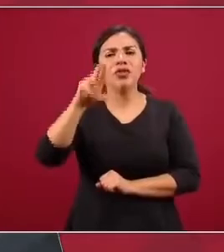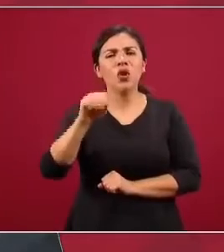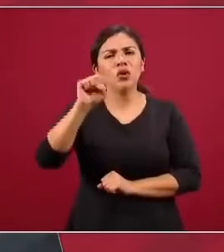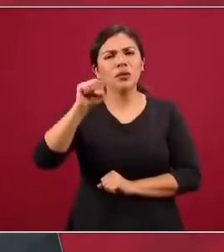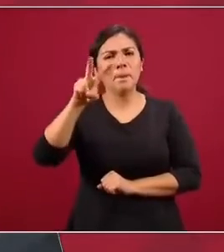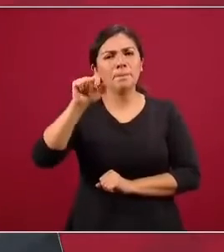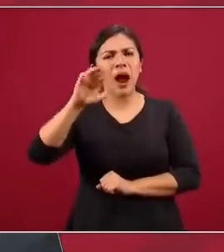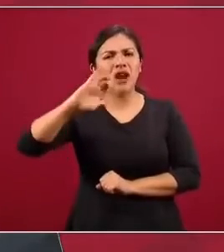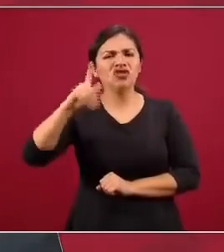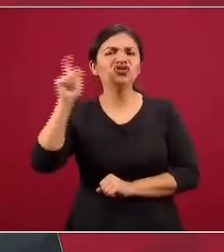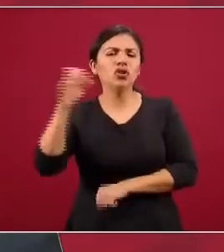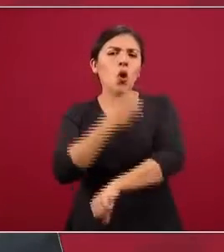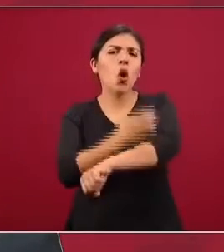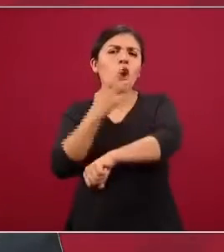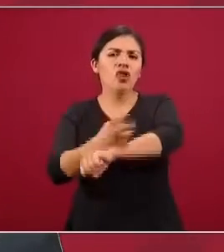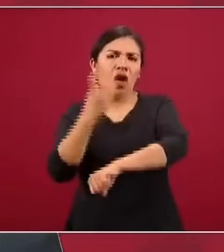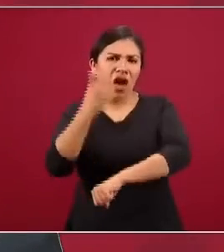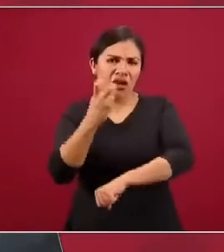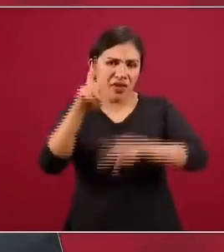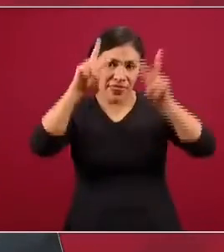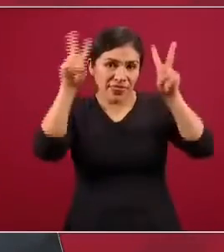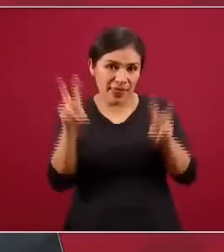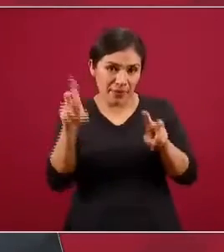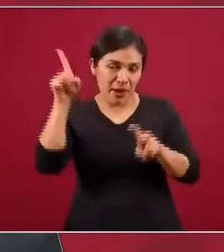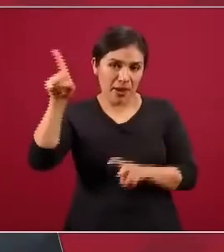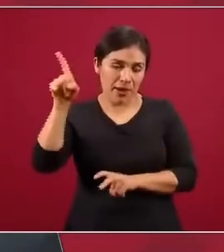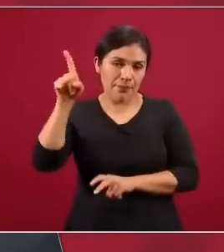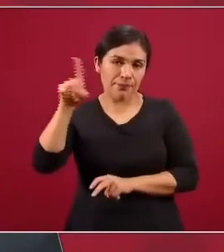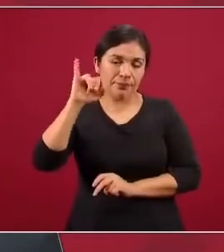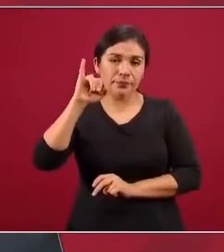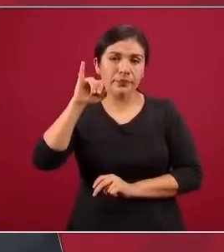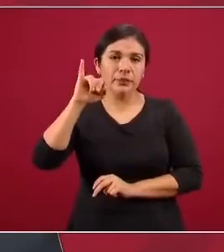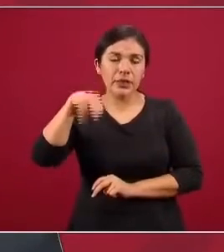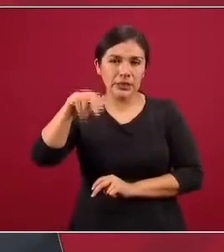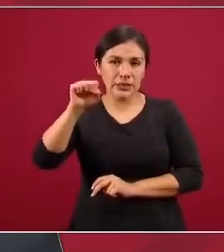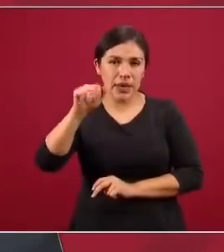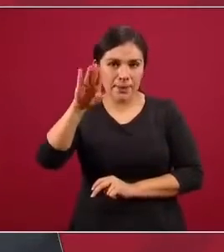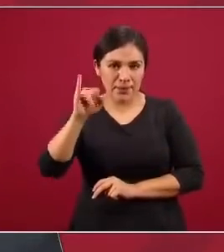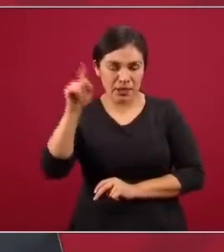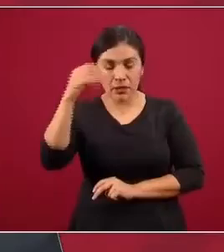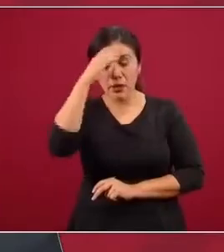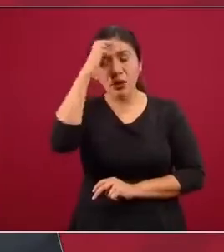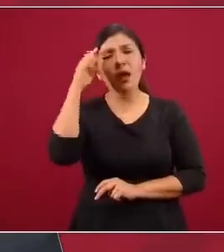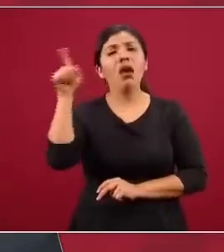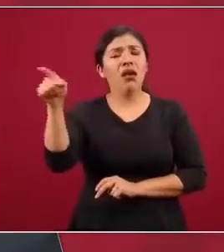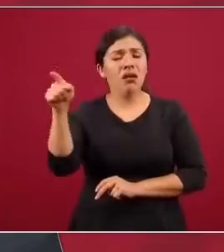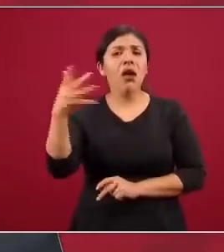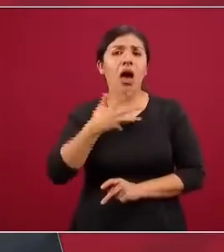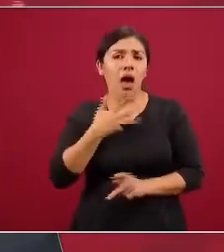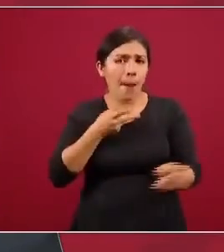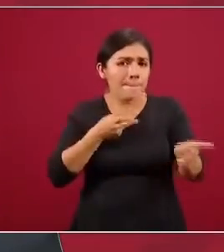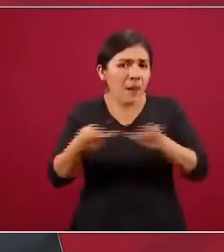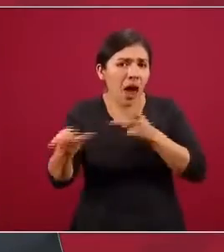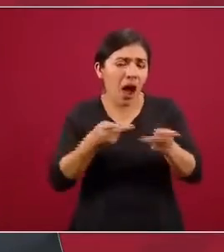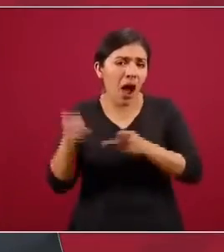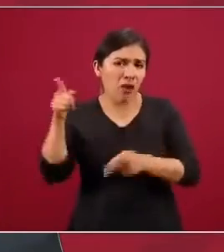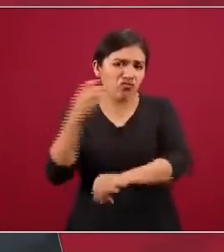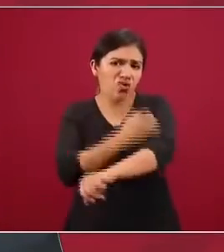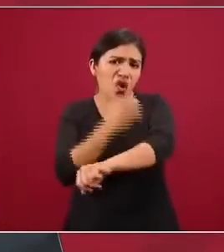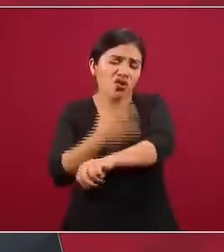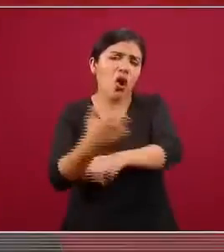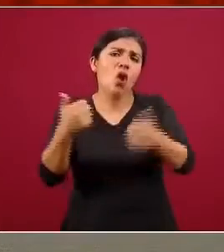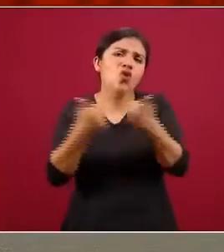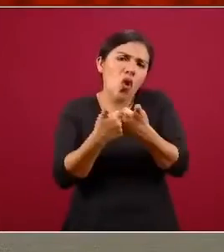coordinador de este aspecto en el Instituto de Salud para el Bienestar, INSABI, que tiene un plan, él lo coordina, desde luego